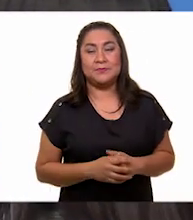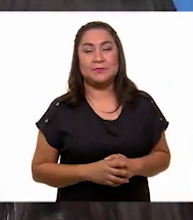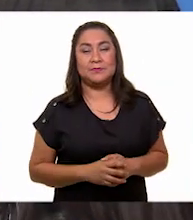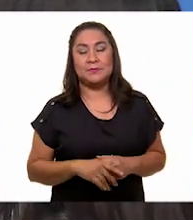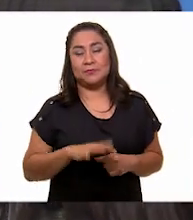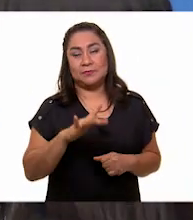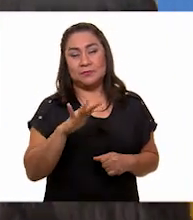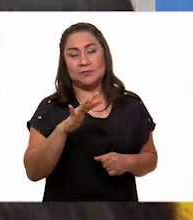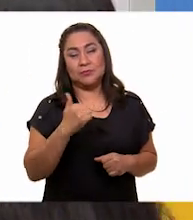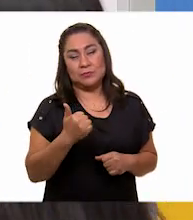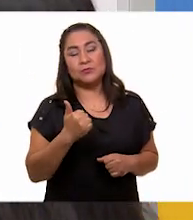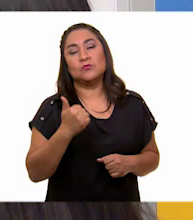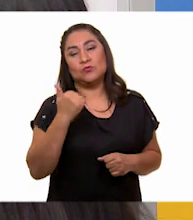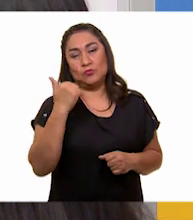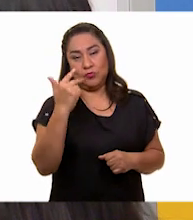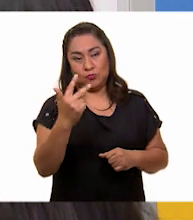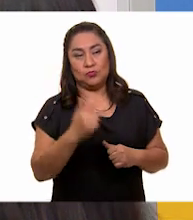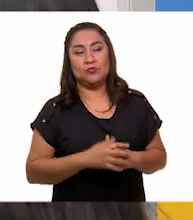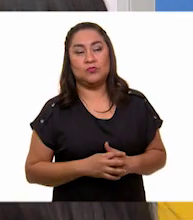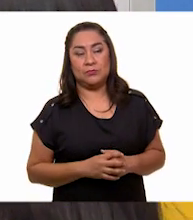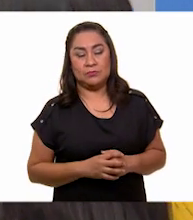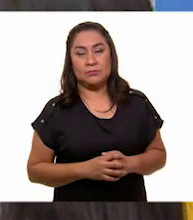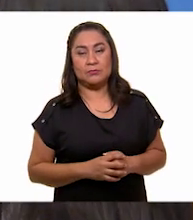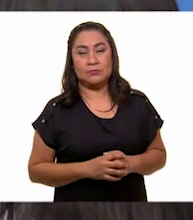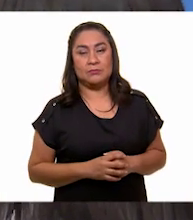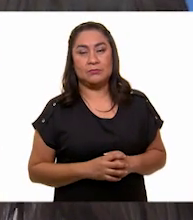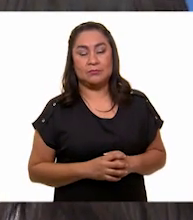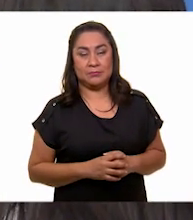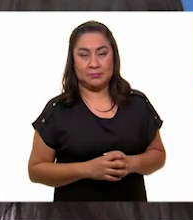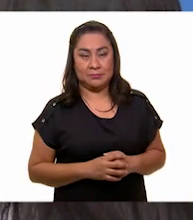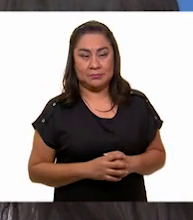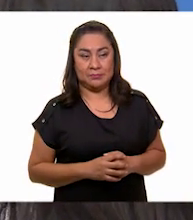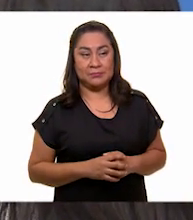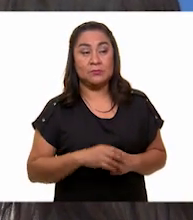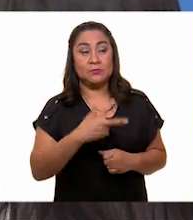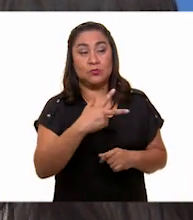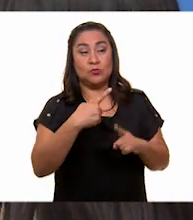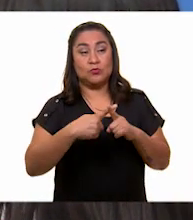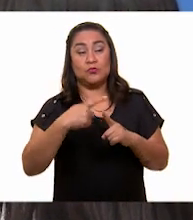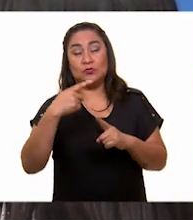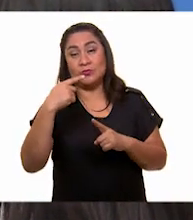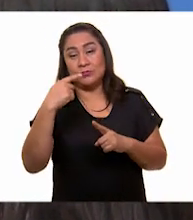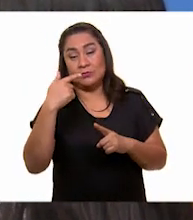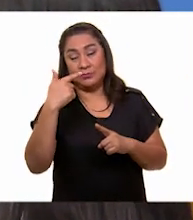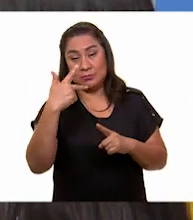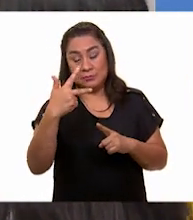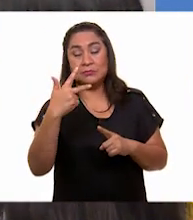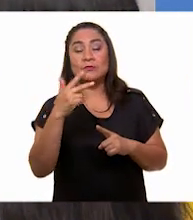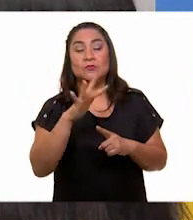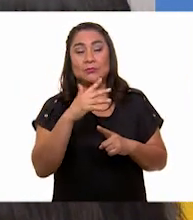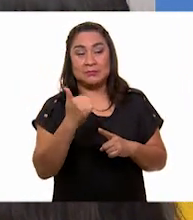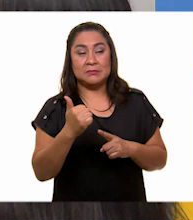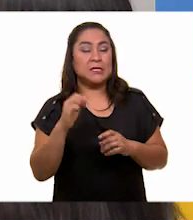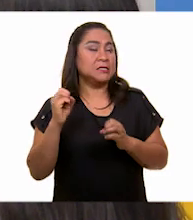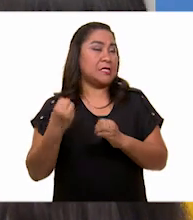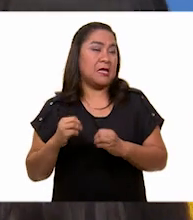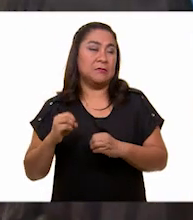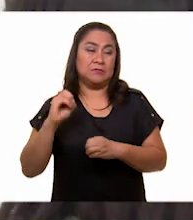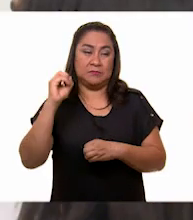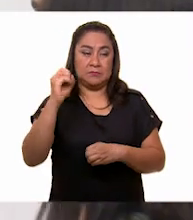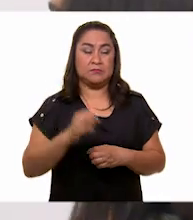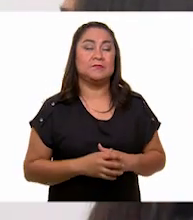y nos da 8, 8 por 7, 56, y de residuo 0, y bajamos el otro 0 y aquí también se lo